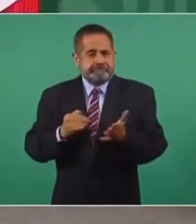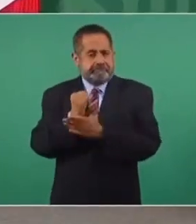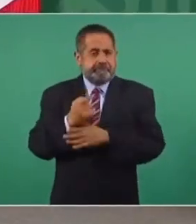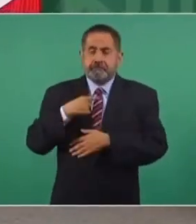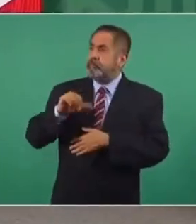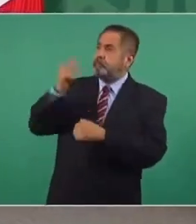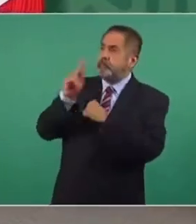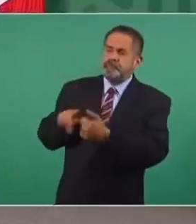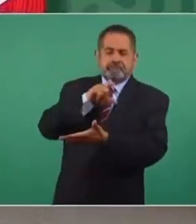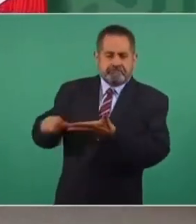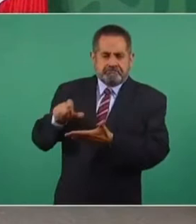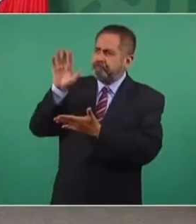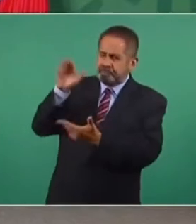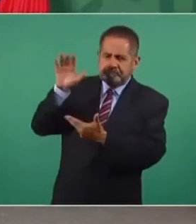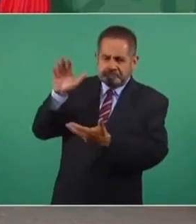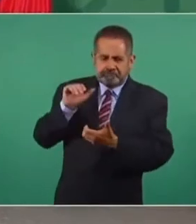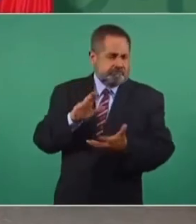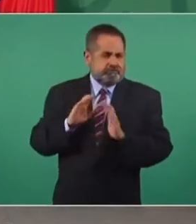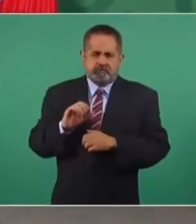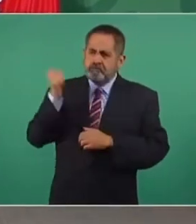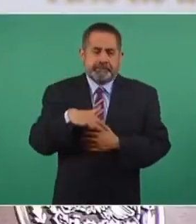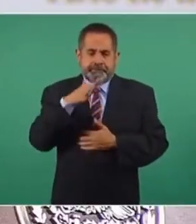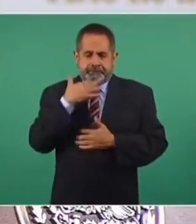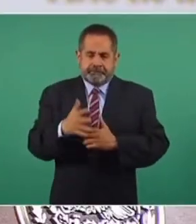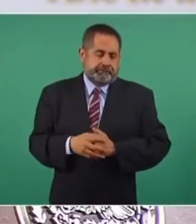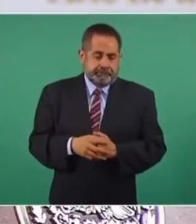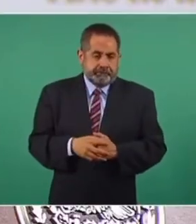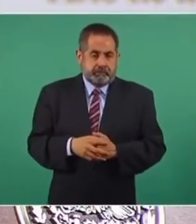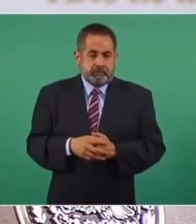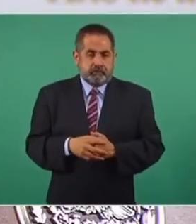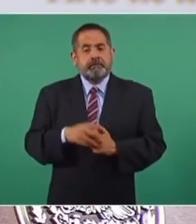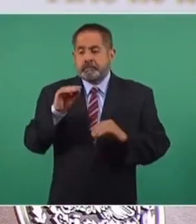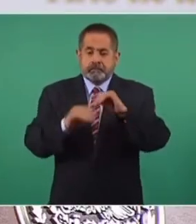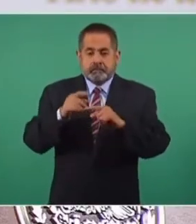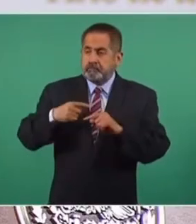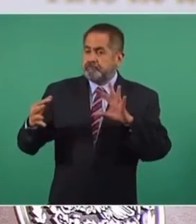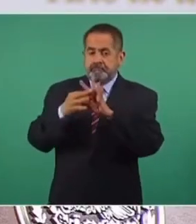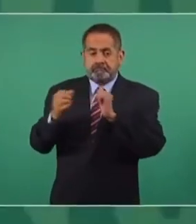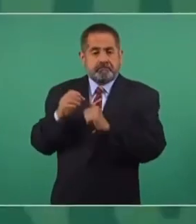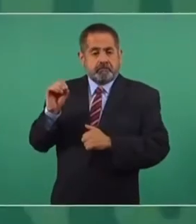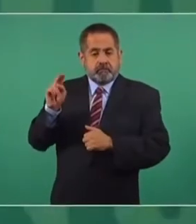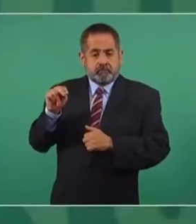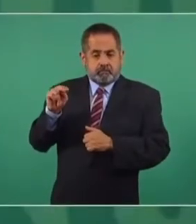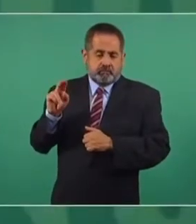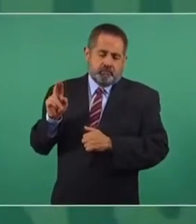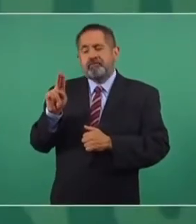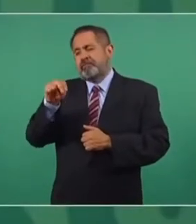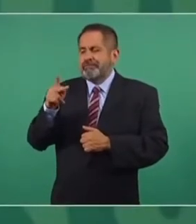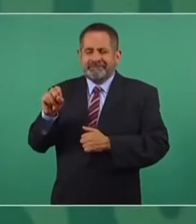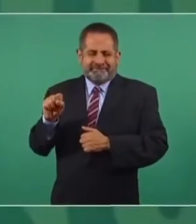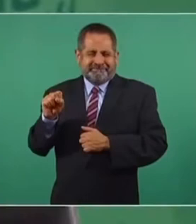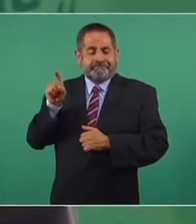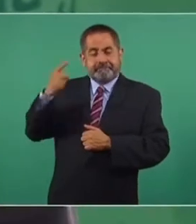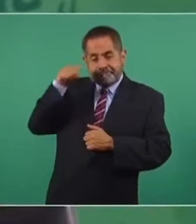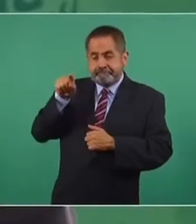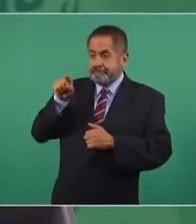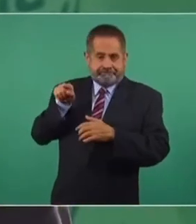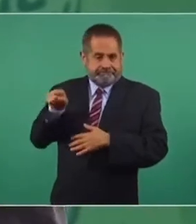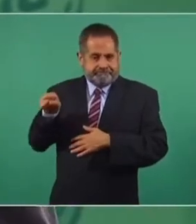medicamentos en cualquier país del mundo. Entonces, se estableció un convenio con la ONU, con la UNOPS, para que